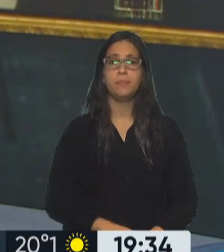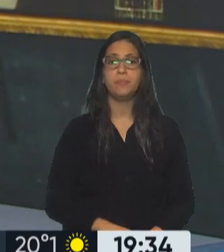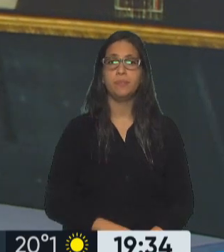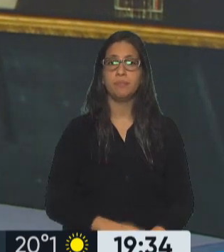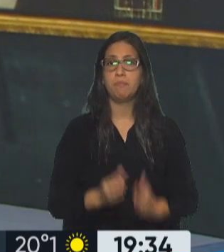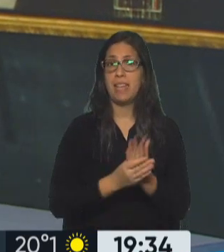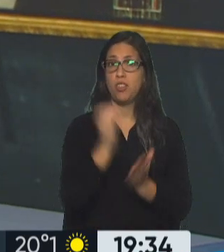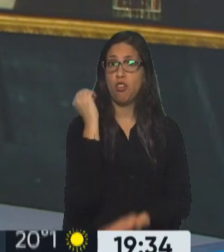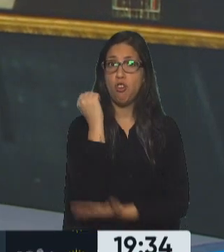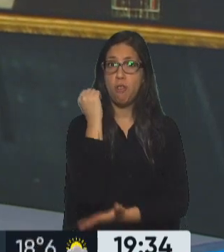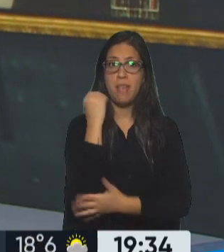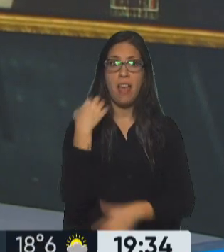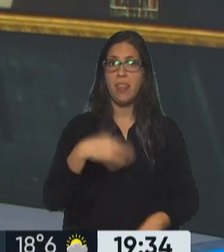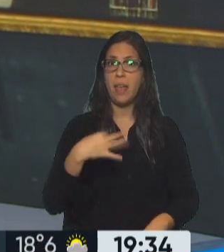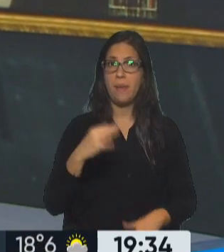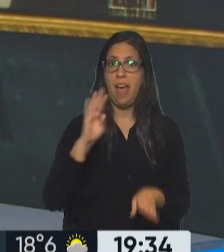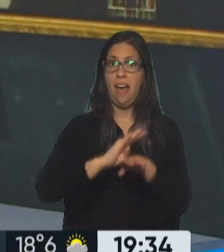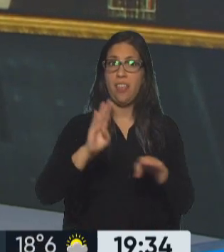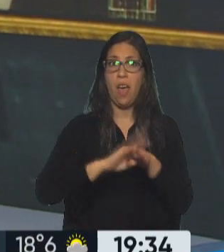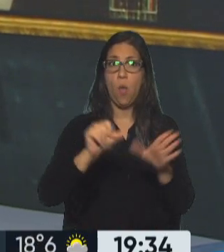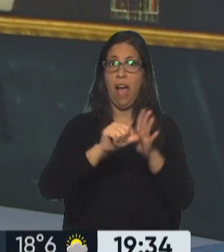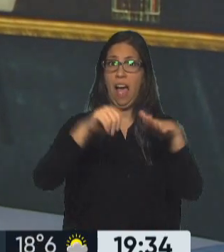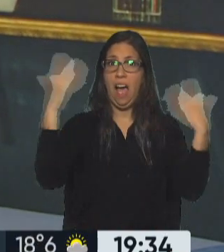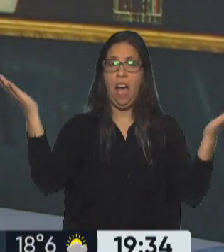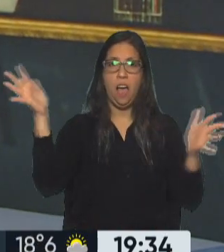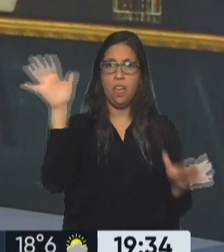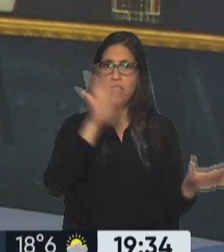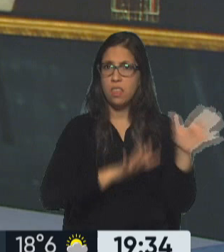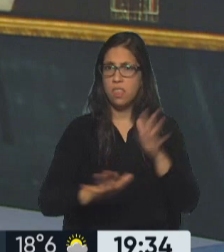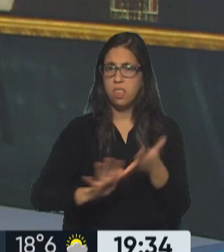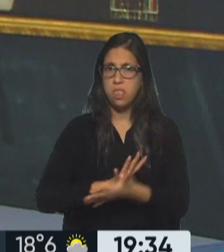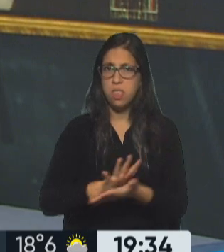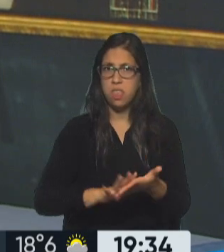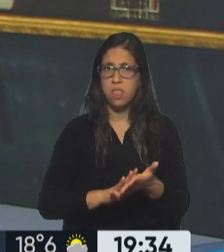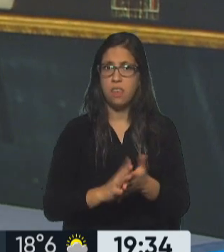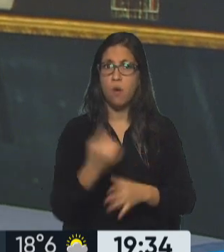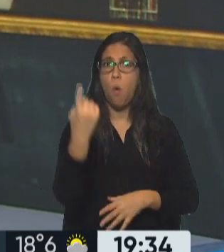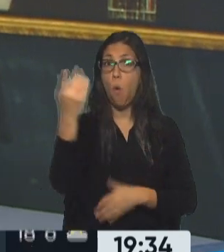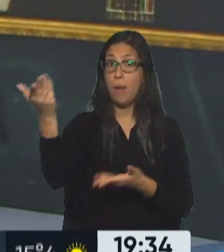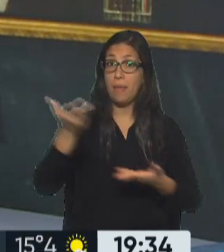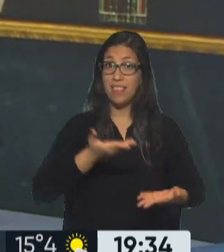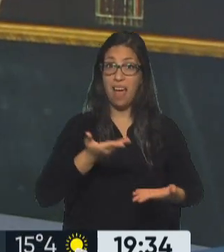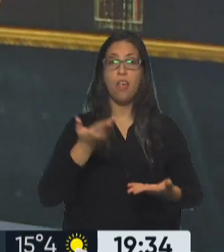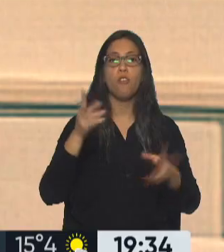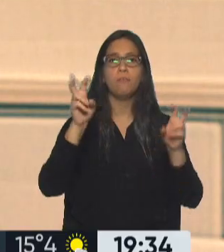Había que desaguisar una deuda externa. Disparador, un invitado y pensamos juntos.